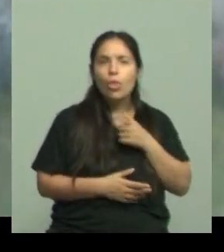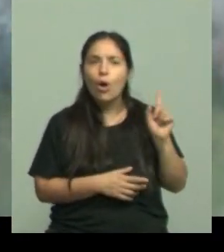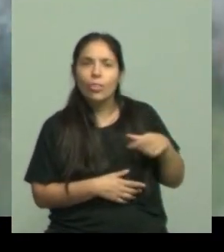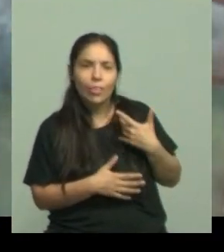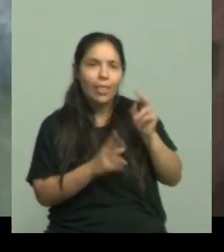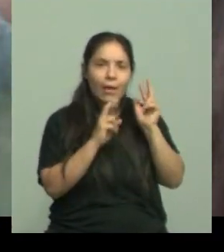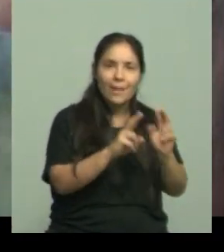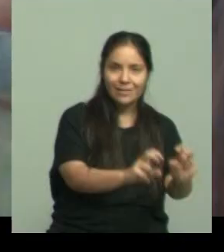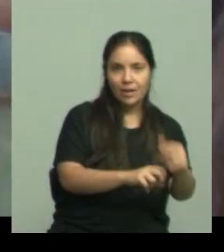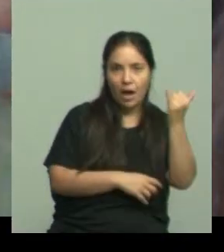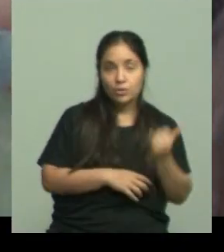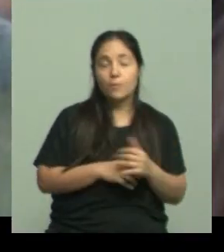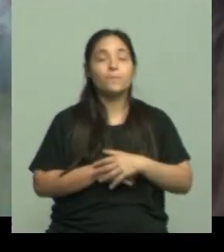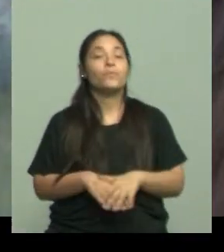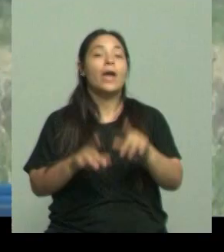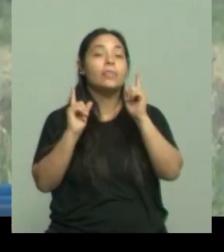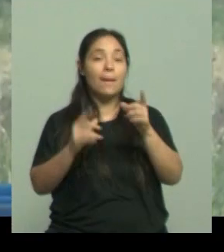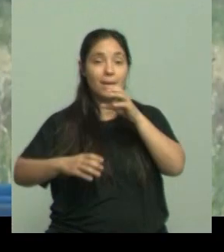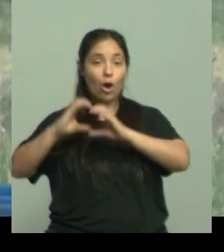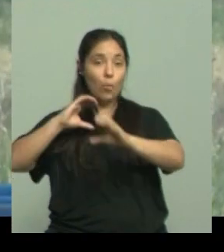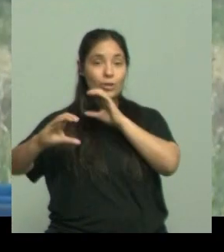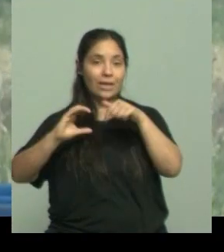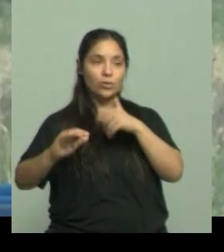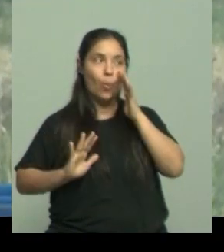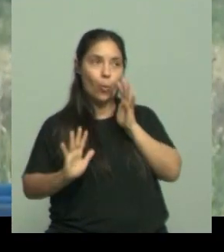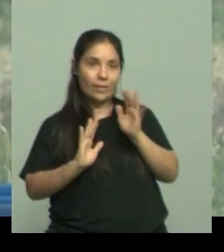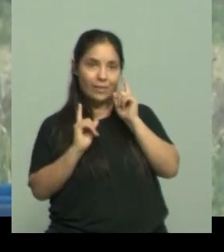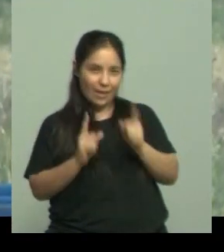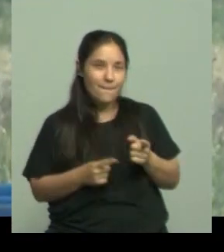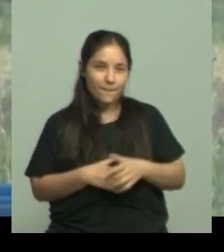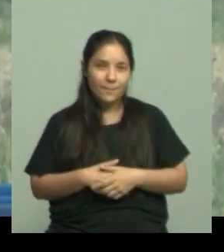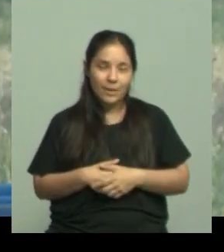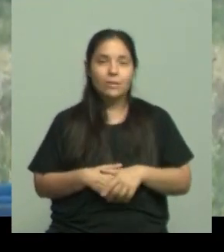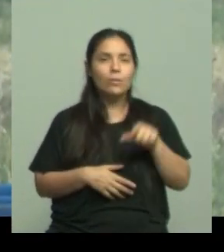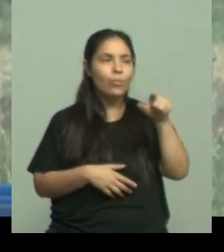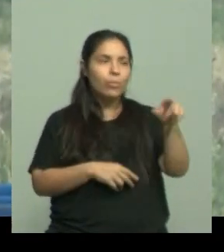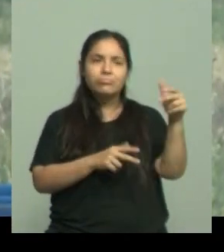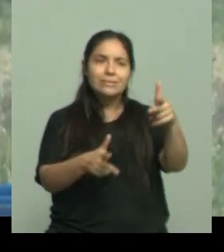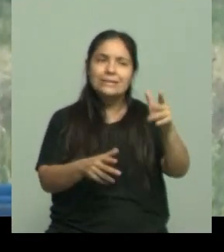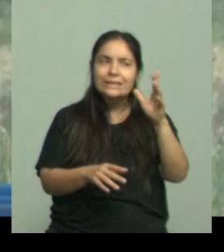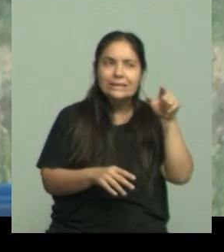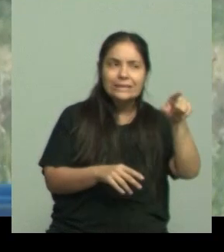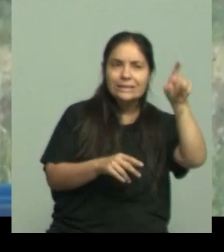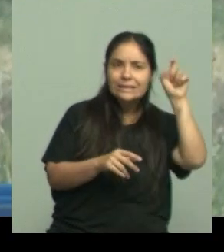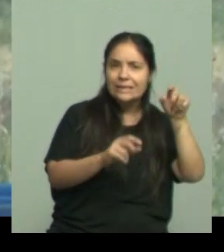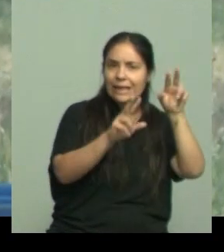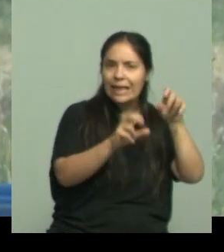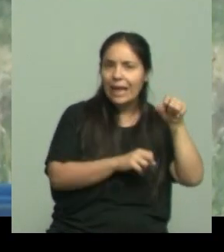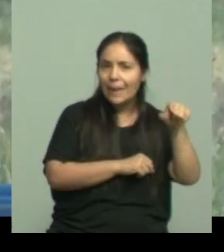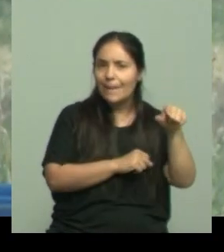mensaje. Un poquito pero, mejor que antes. Y los medios también se cuidan de esto, ¿no? Vos dijiste algo que ahí están los medios que